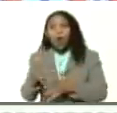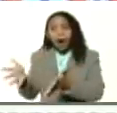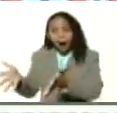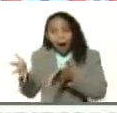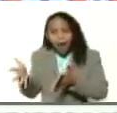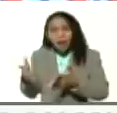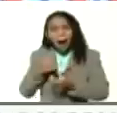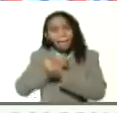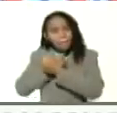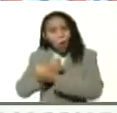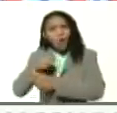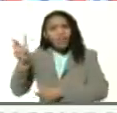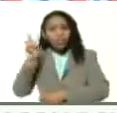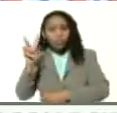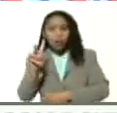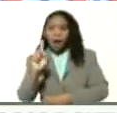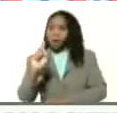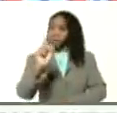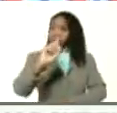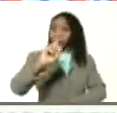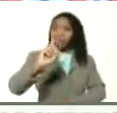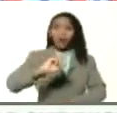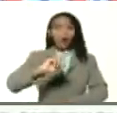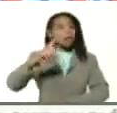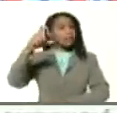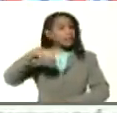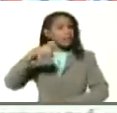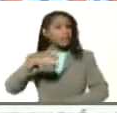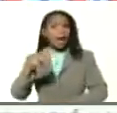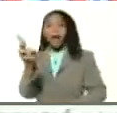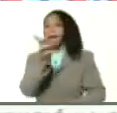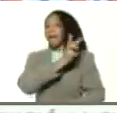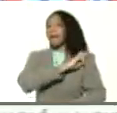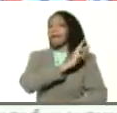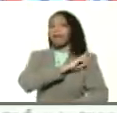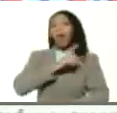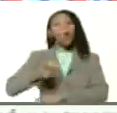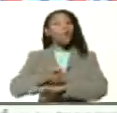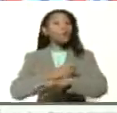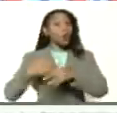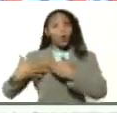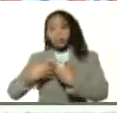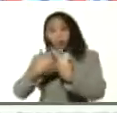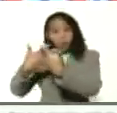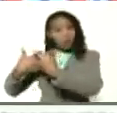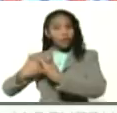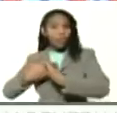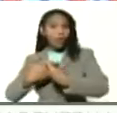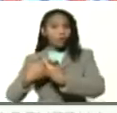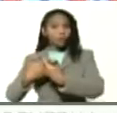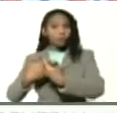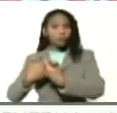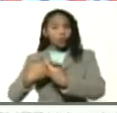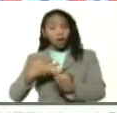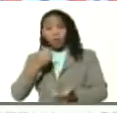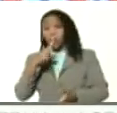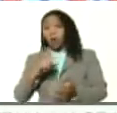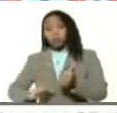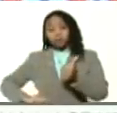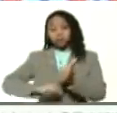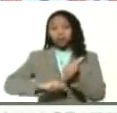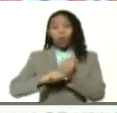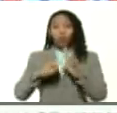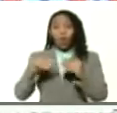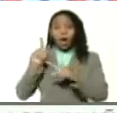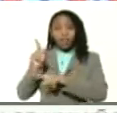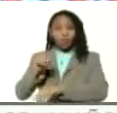No, necesitan que su jefe, el gobierno de los Estados Unidos, bueno, respalde todas estas